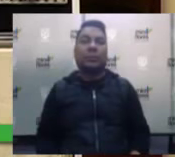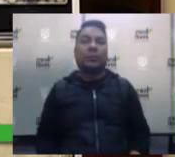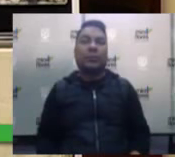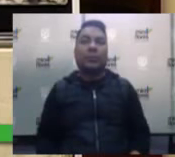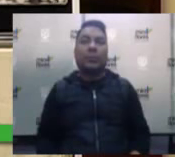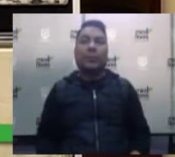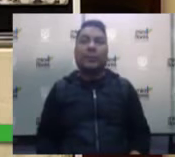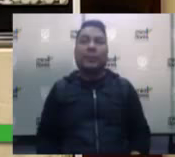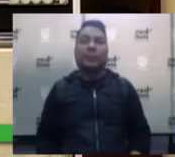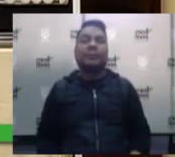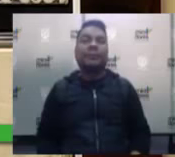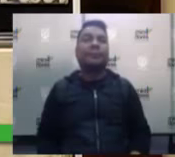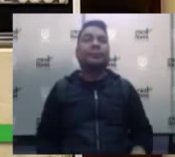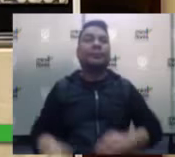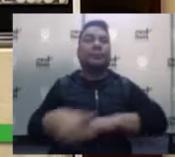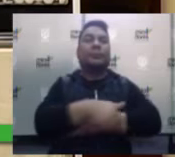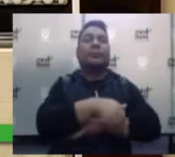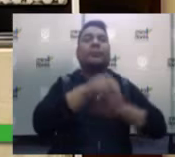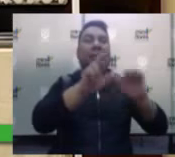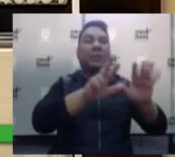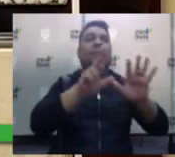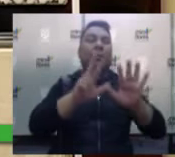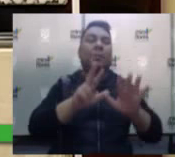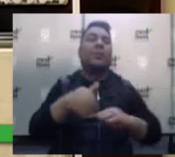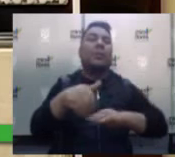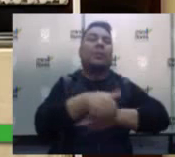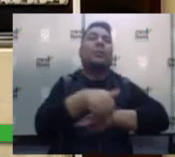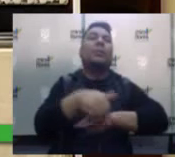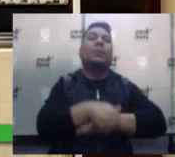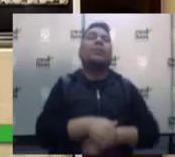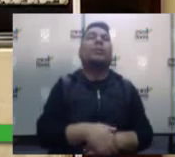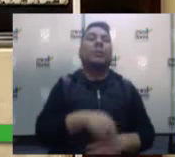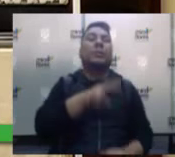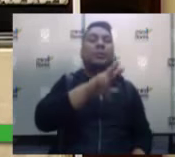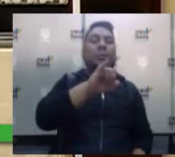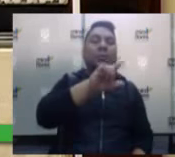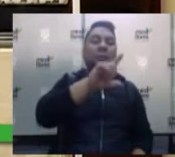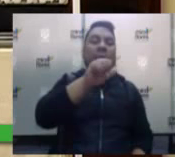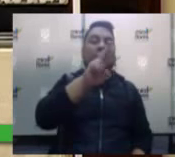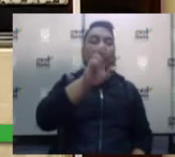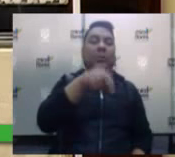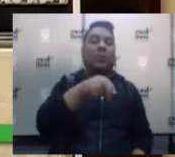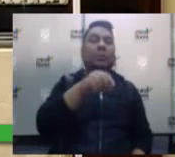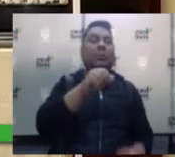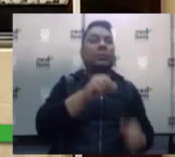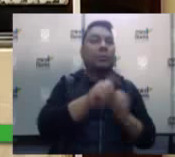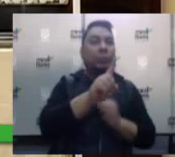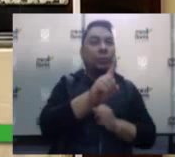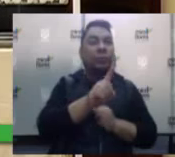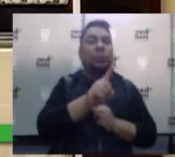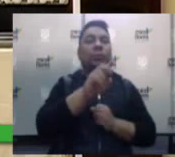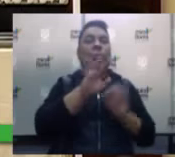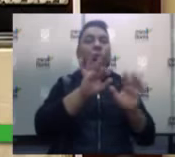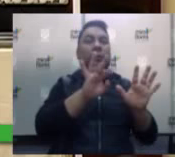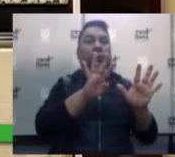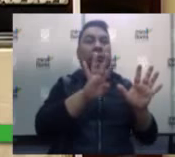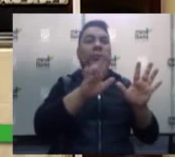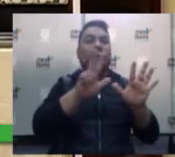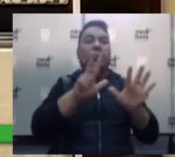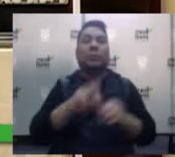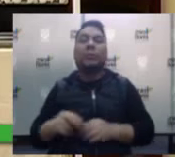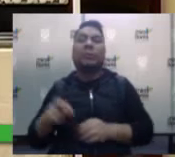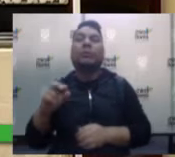Nacional. Ubicación 88, Avenida Villarán, cuadra 1, frente al 198. R.